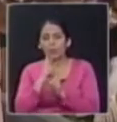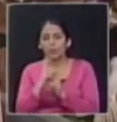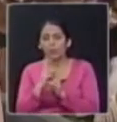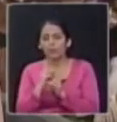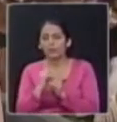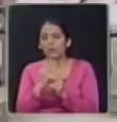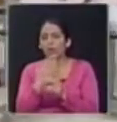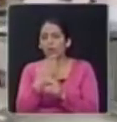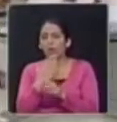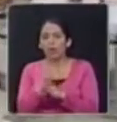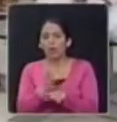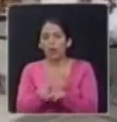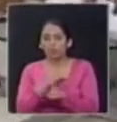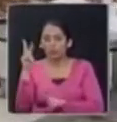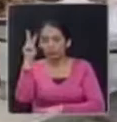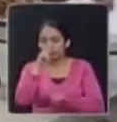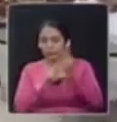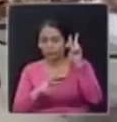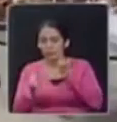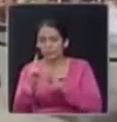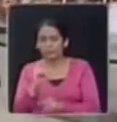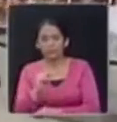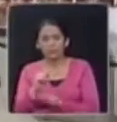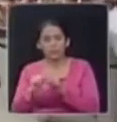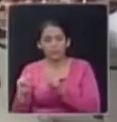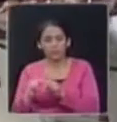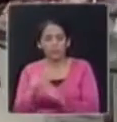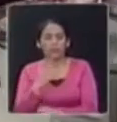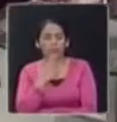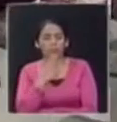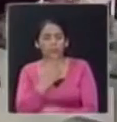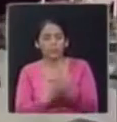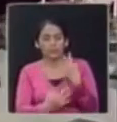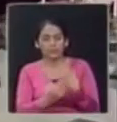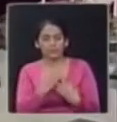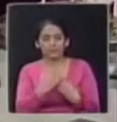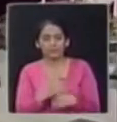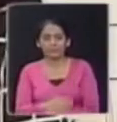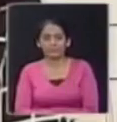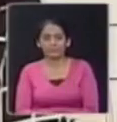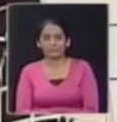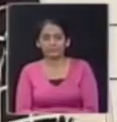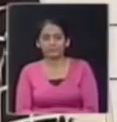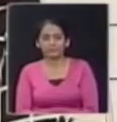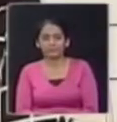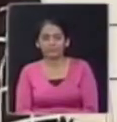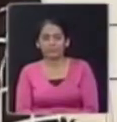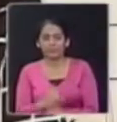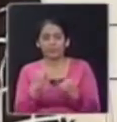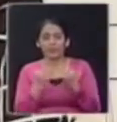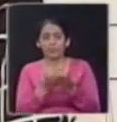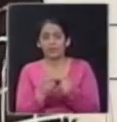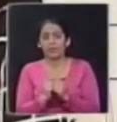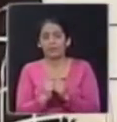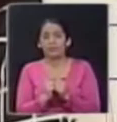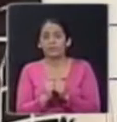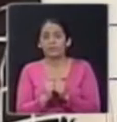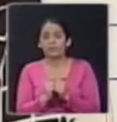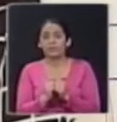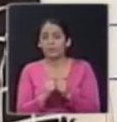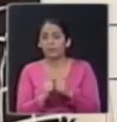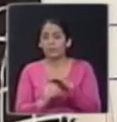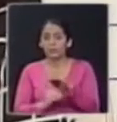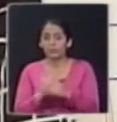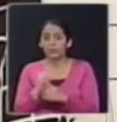proceso? ¿Cómo se va a manejar esto? La verdad, la planificación o el desarrollo metodológico que tiene el proyecto es primero